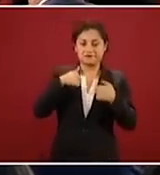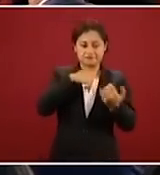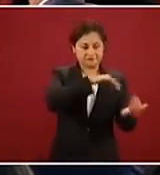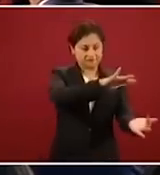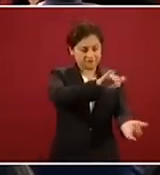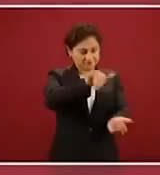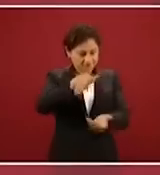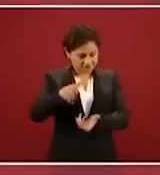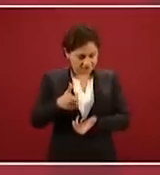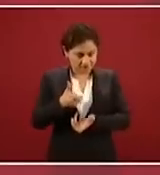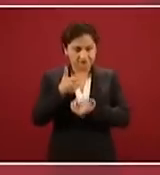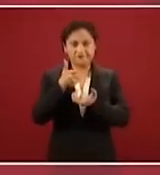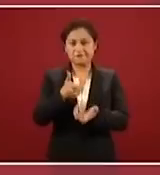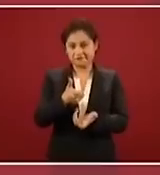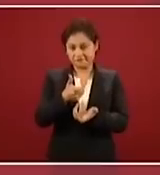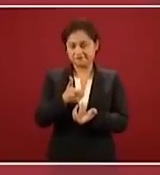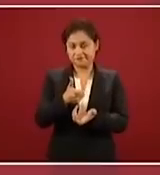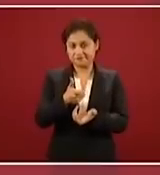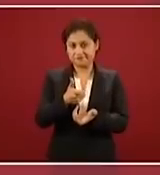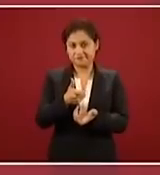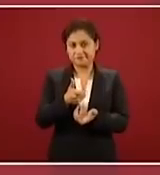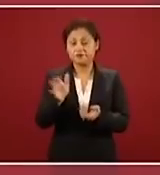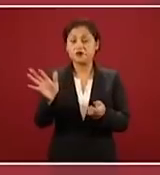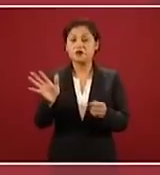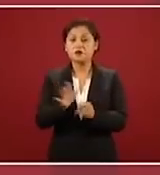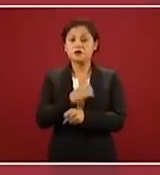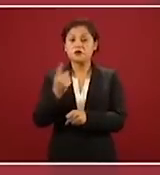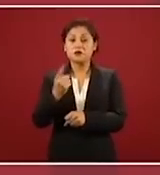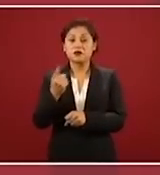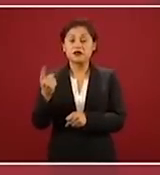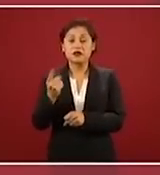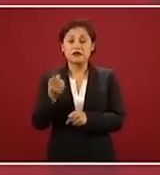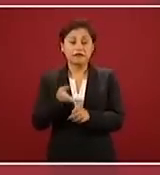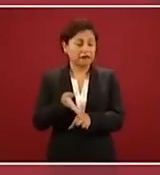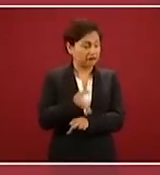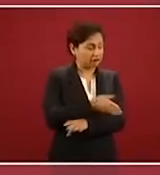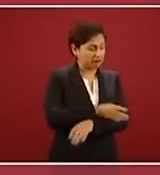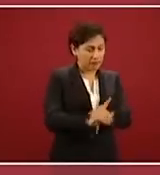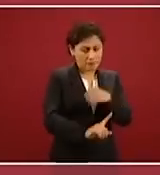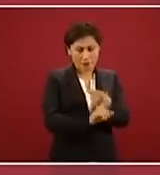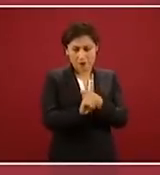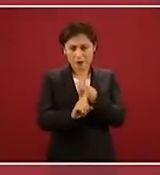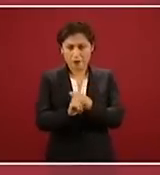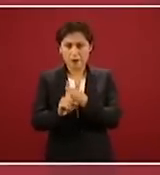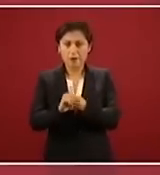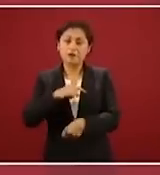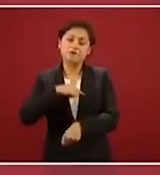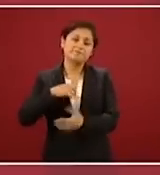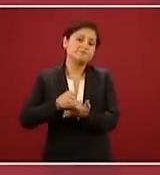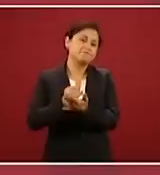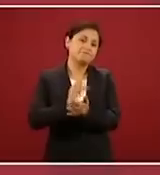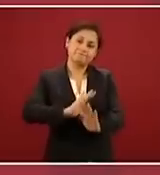Entonces, se puso un alto, porque yo quiero que